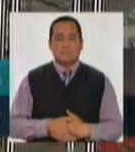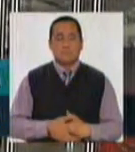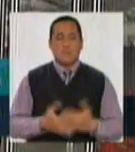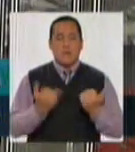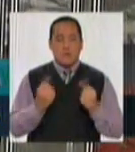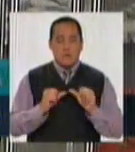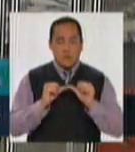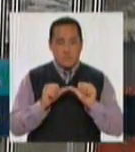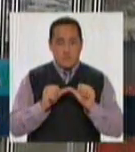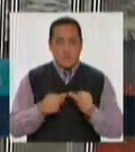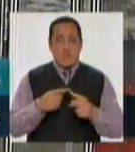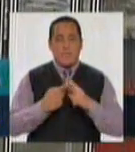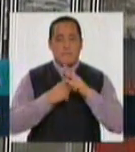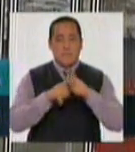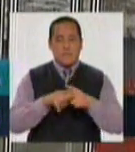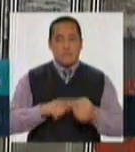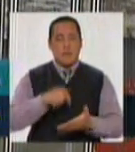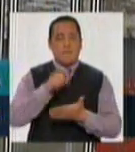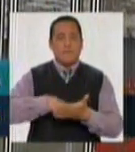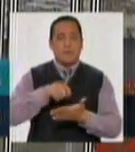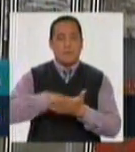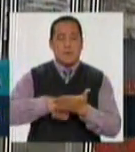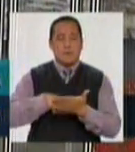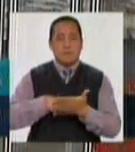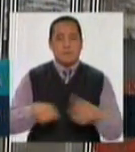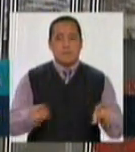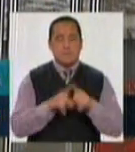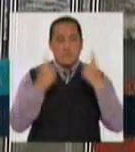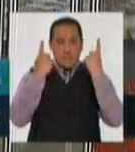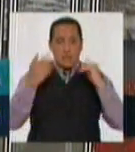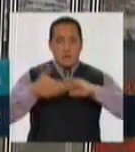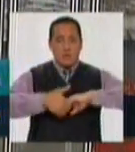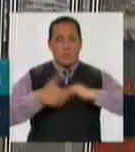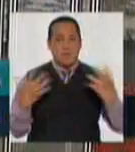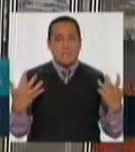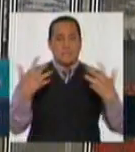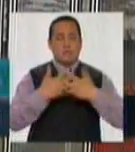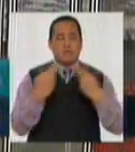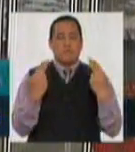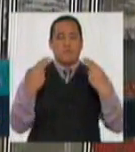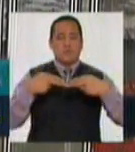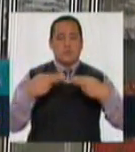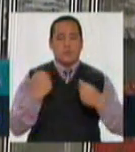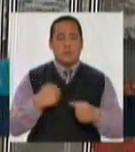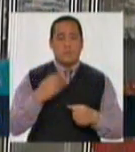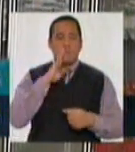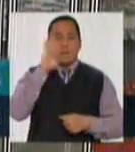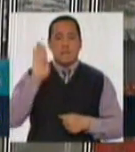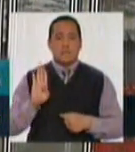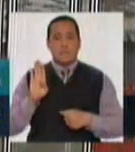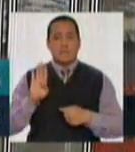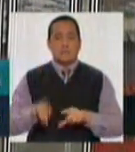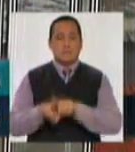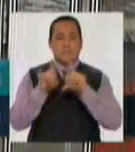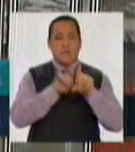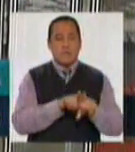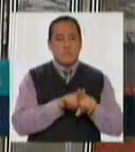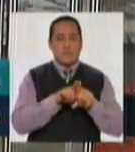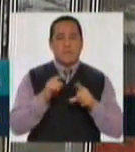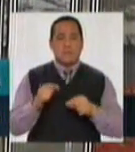A continuación, se procederá a la suscripción del acuerdo para la integración fronteriza entre la República de Brasil y la